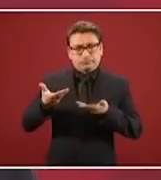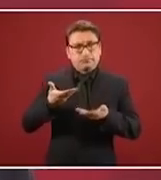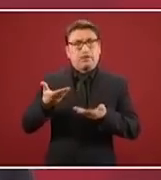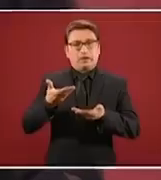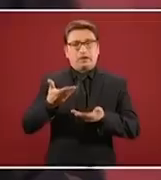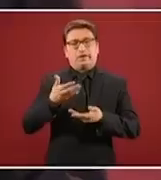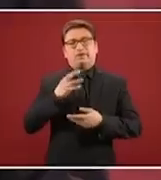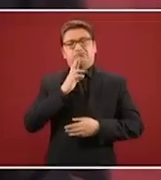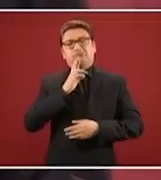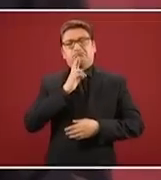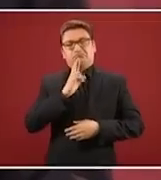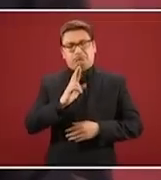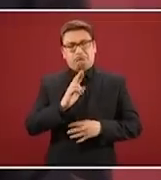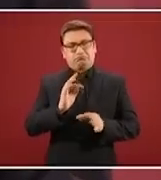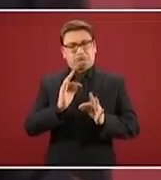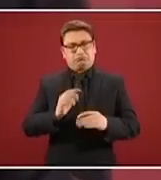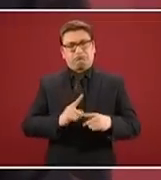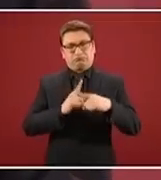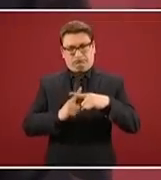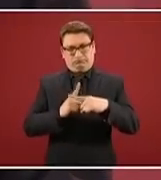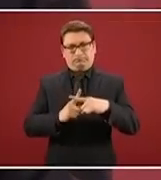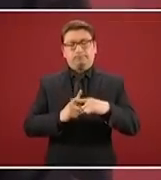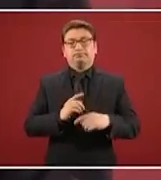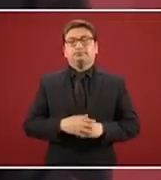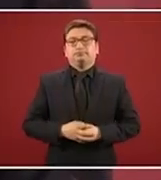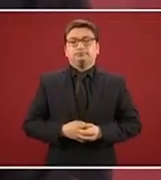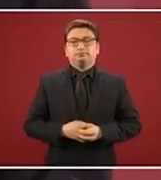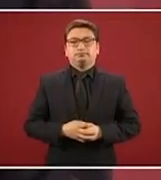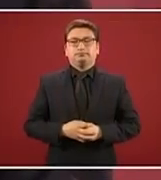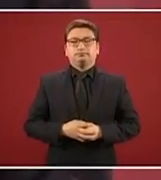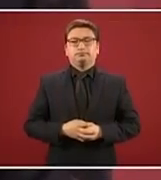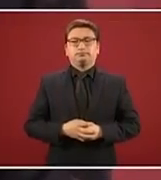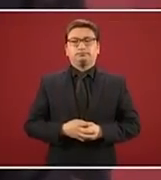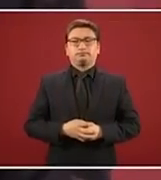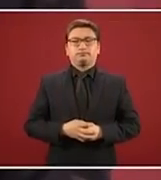buenos resultados por qué